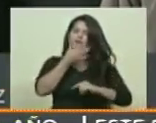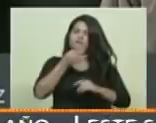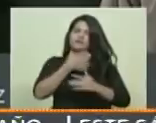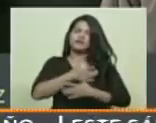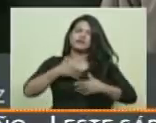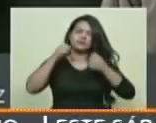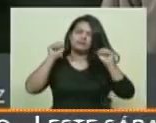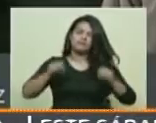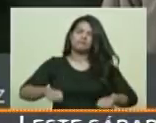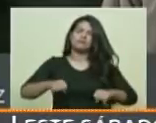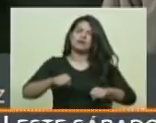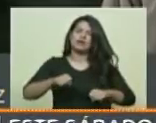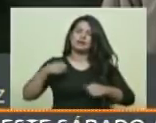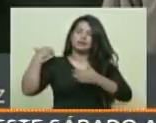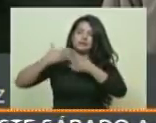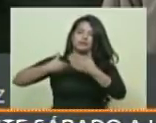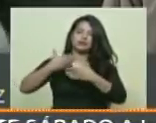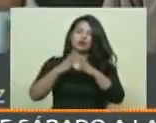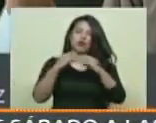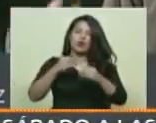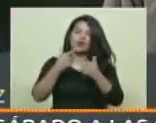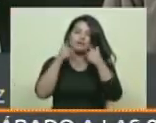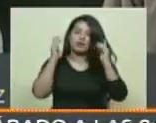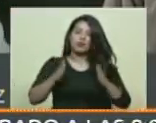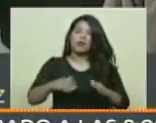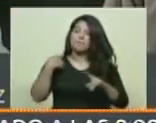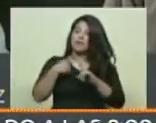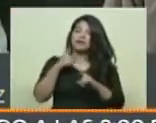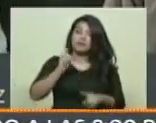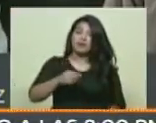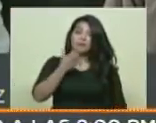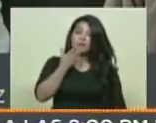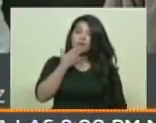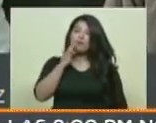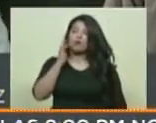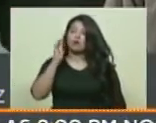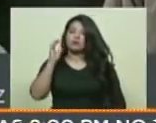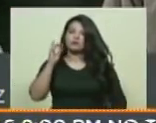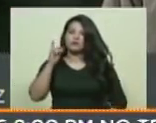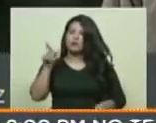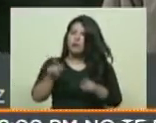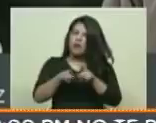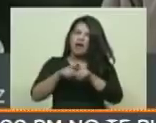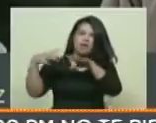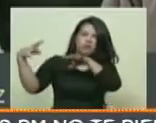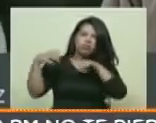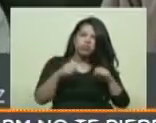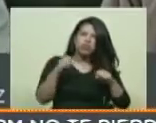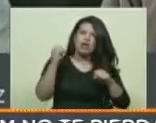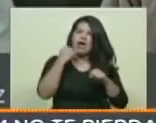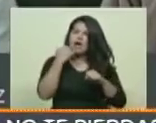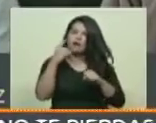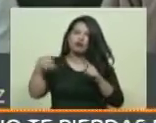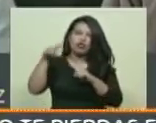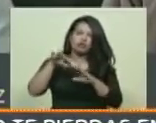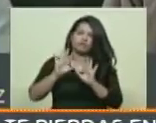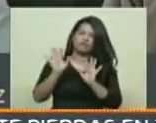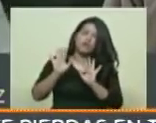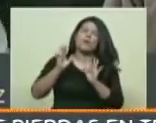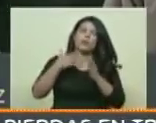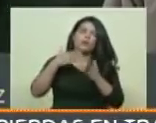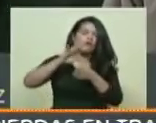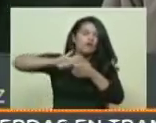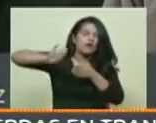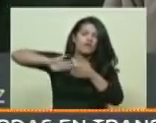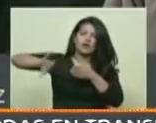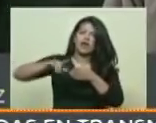el legado de nuestros libertadores, nosotros podremos alejar esos vientos de intervención que a gritos permanentemente